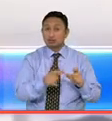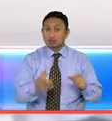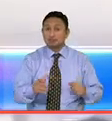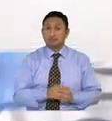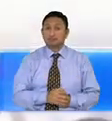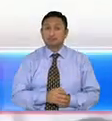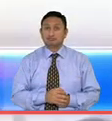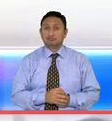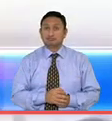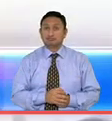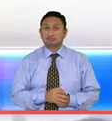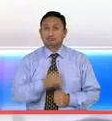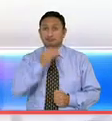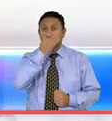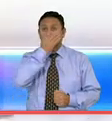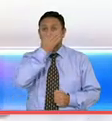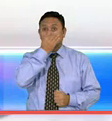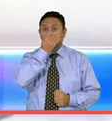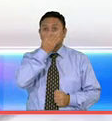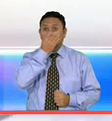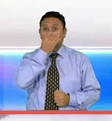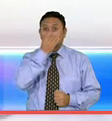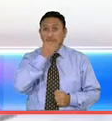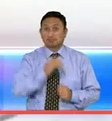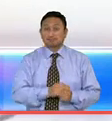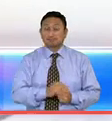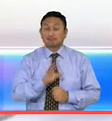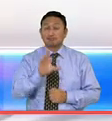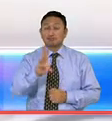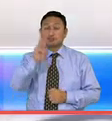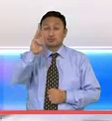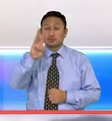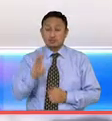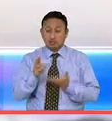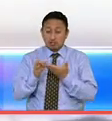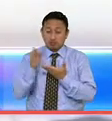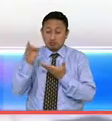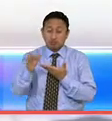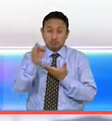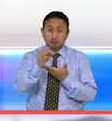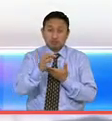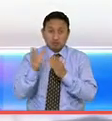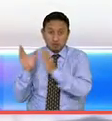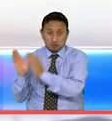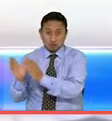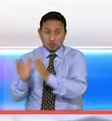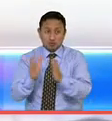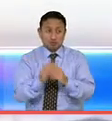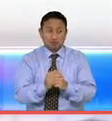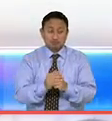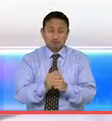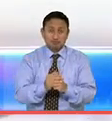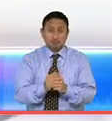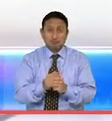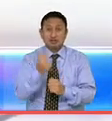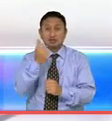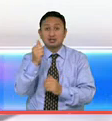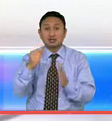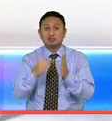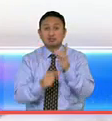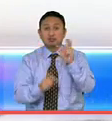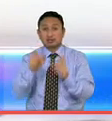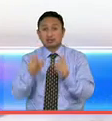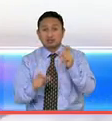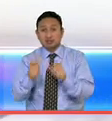Nosotros estamos en este momento organizándonos en 6 cantones del país y la intención es llegar al menos a 10.000